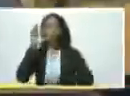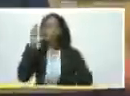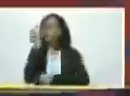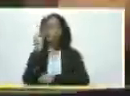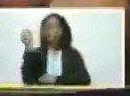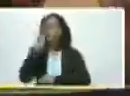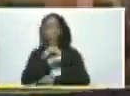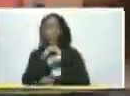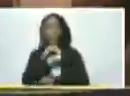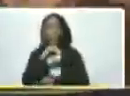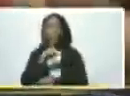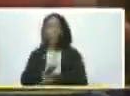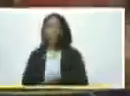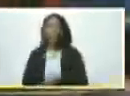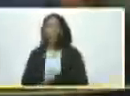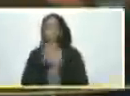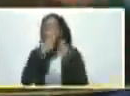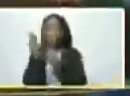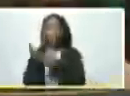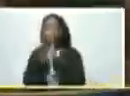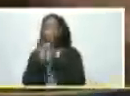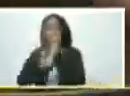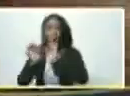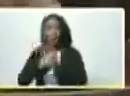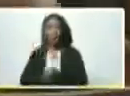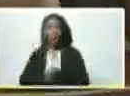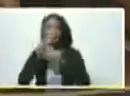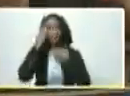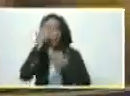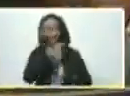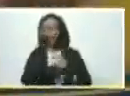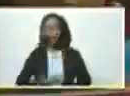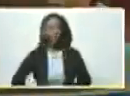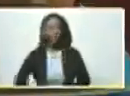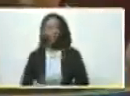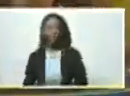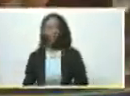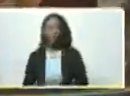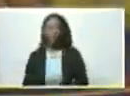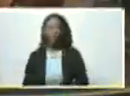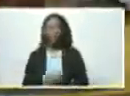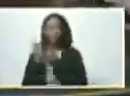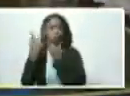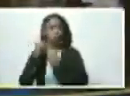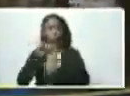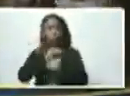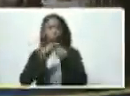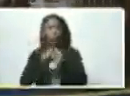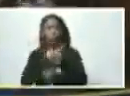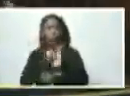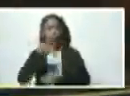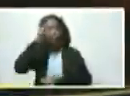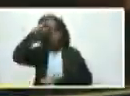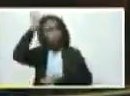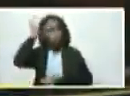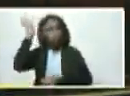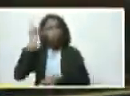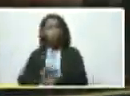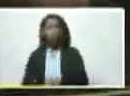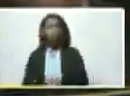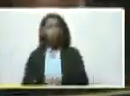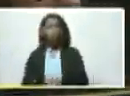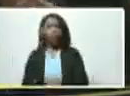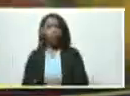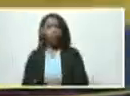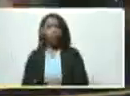Bolivariana. Marilyn, por favor, explícanos. Saludos, presidente. Como nos lo ha dicho el vicepresidente Mervin Maldonado, estamos